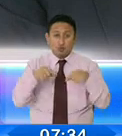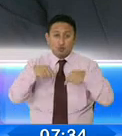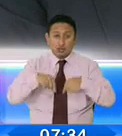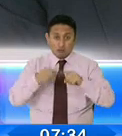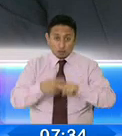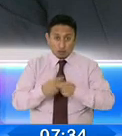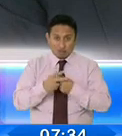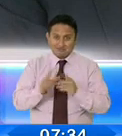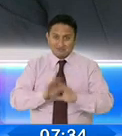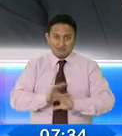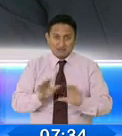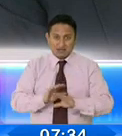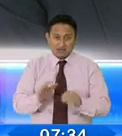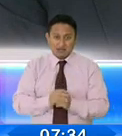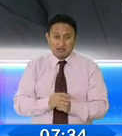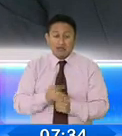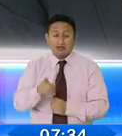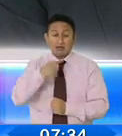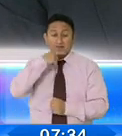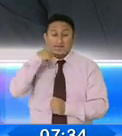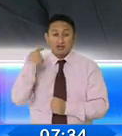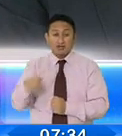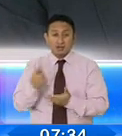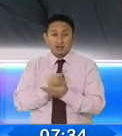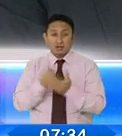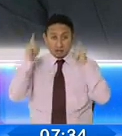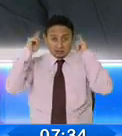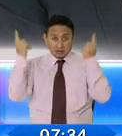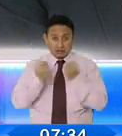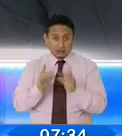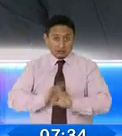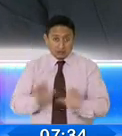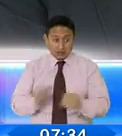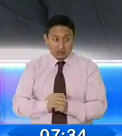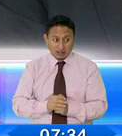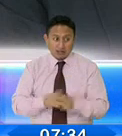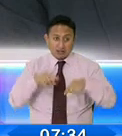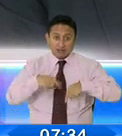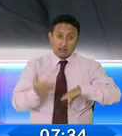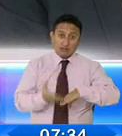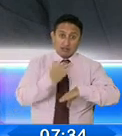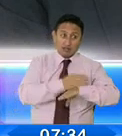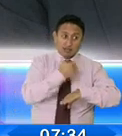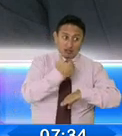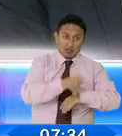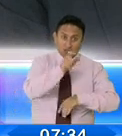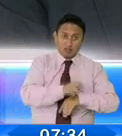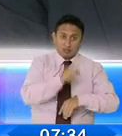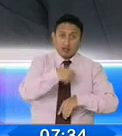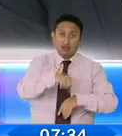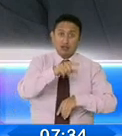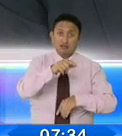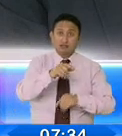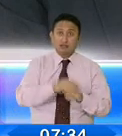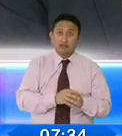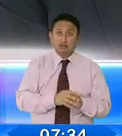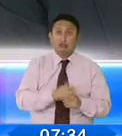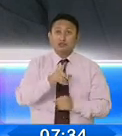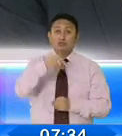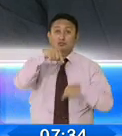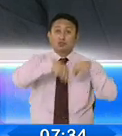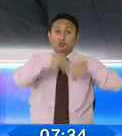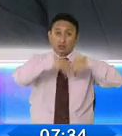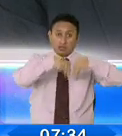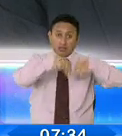todavía el feriado de Semana Santa y ya tuvimos las primeras aglomeraciones de este fin de semana en el Quinche. Increíble.